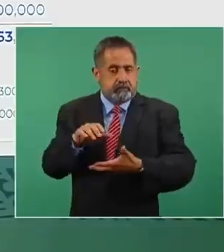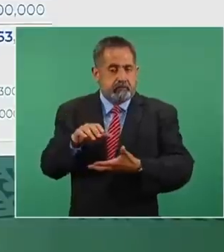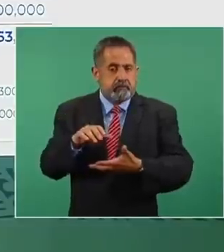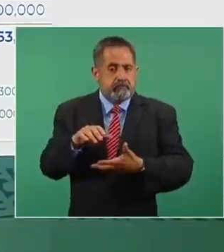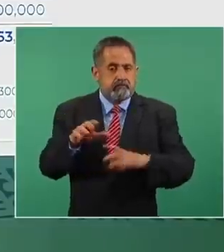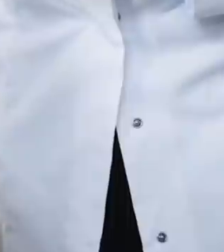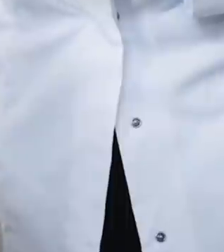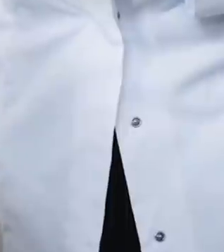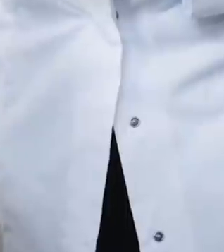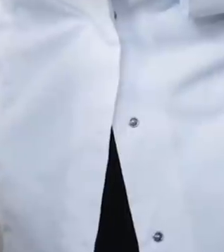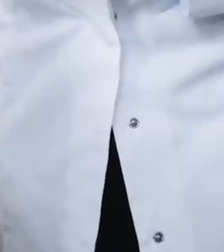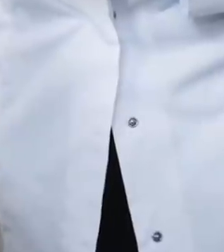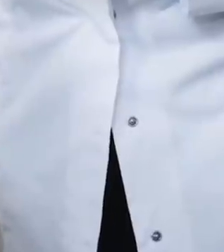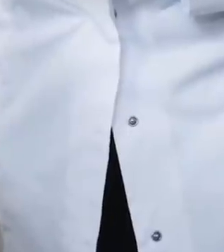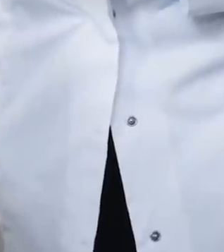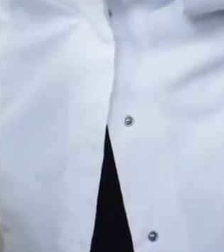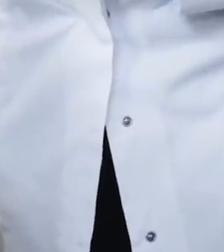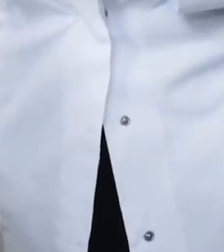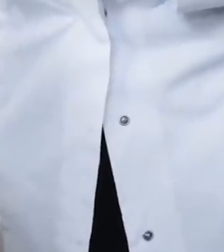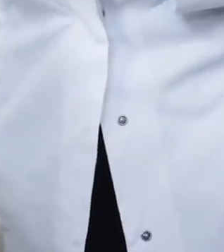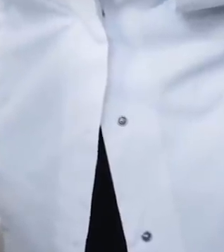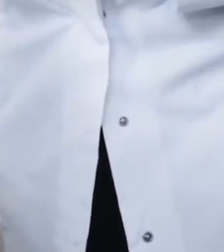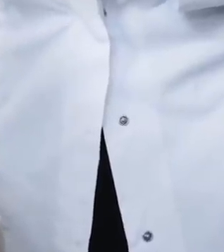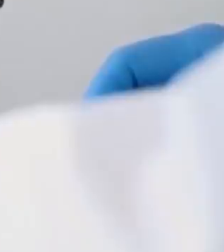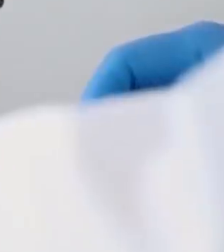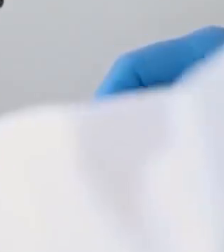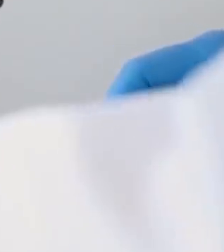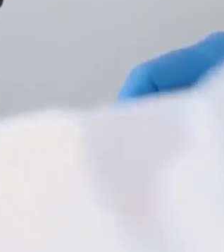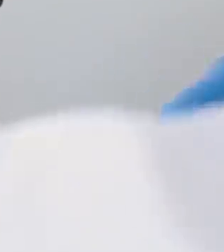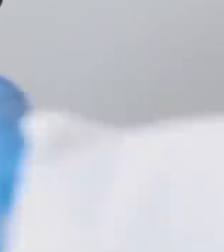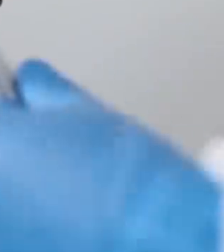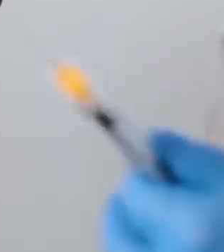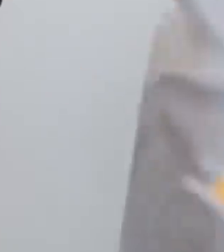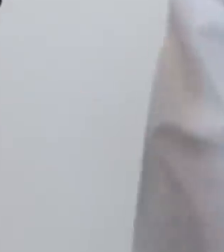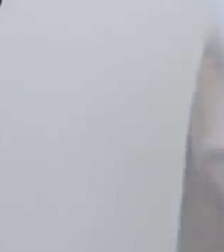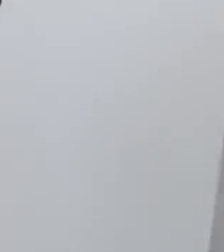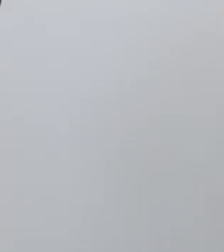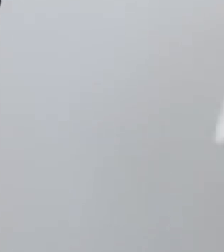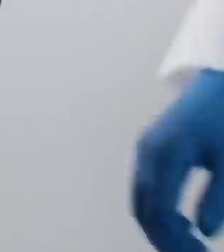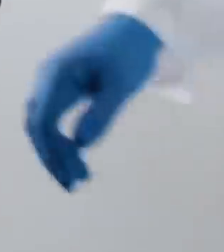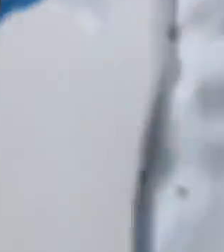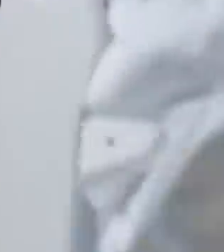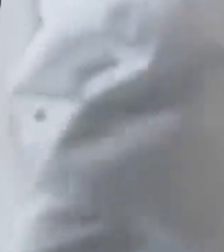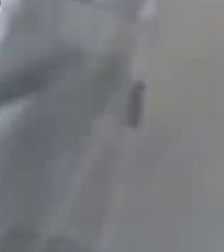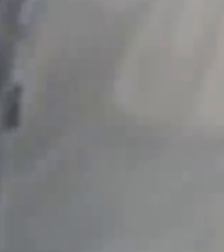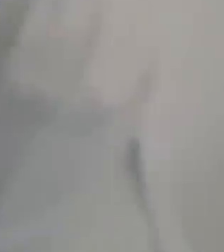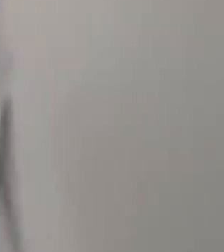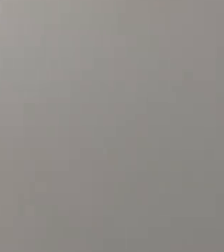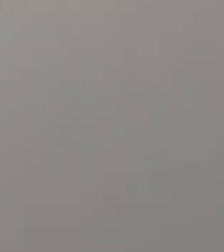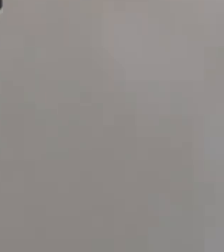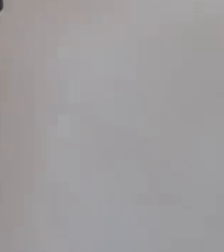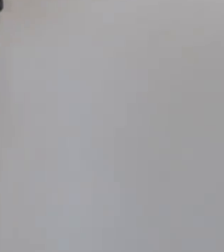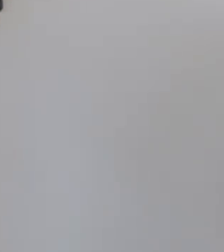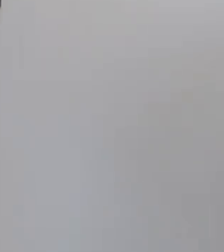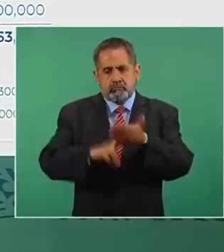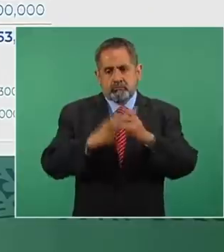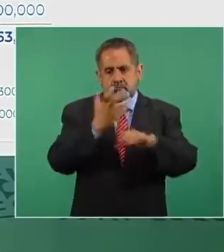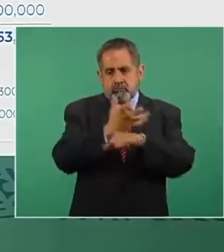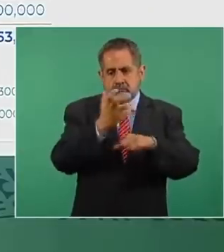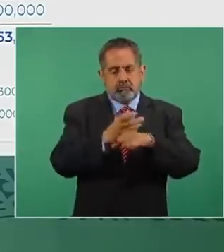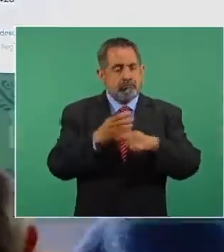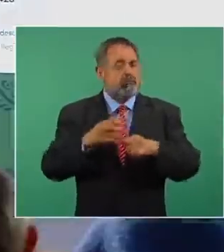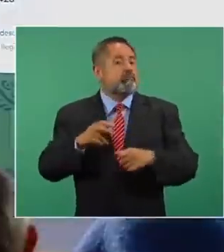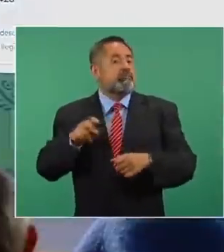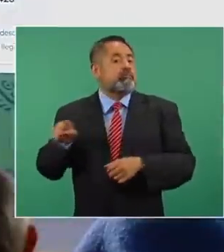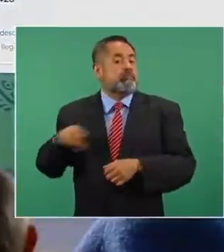que se convirtió en uno de los principales productores del mundo. Y lo que recibimos ahora de Estados Unidos, que también se derivó de